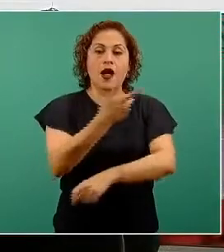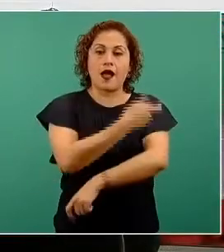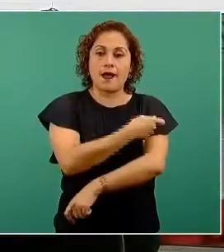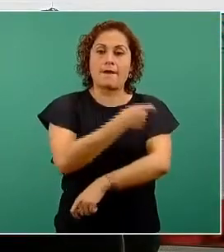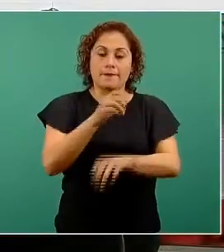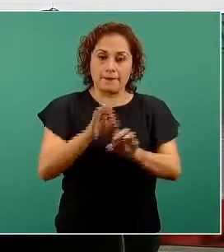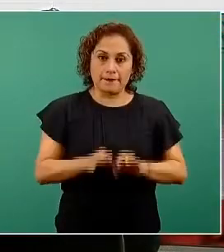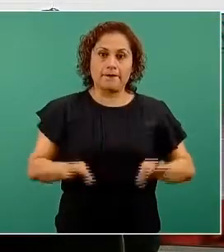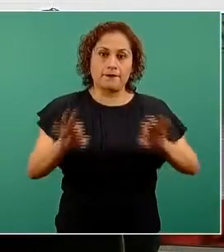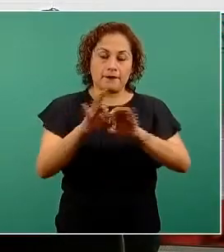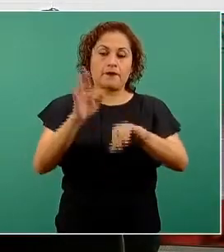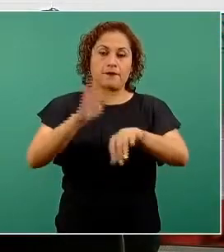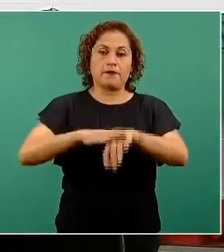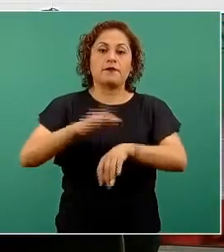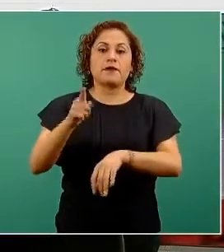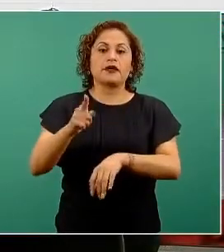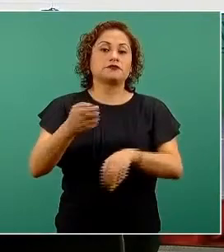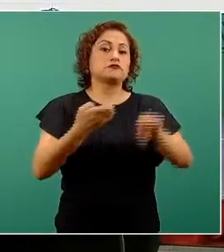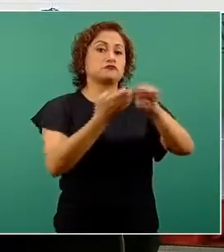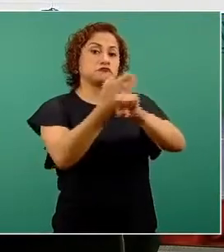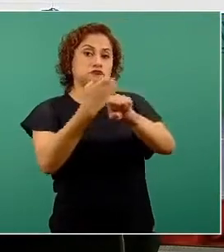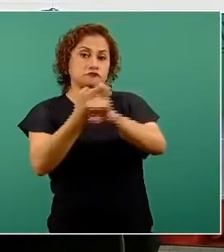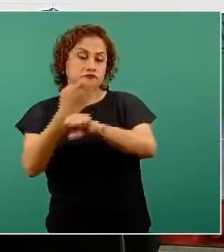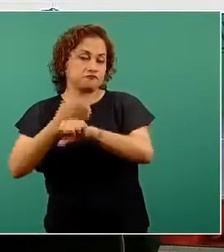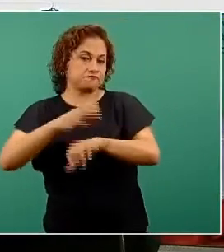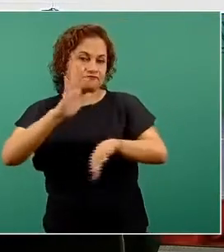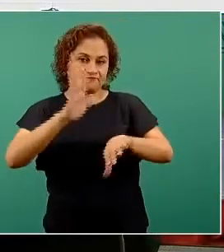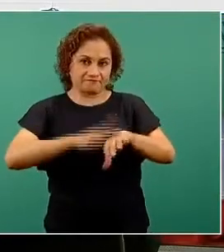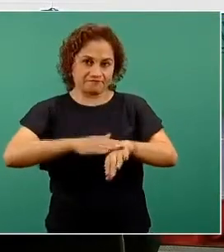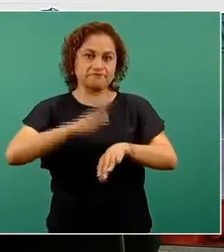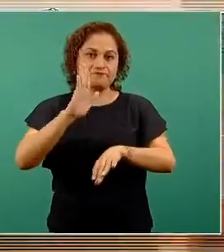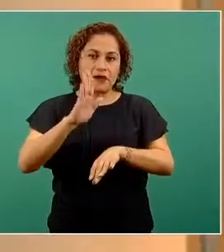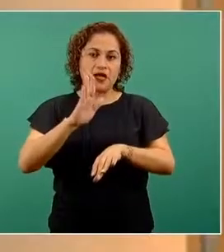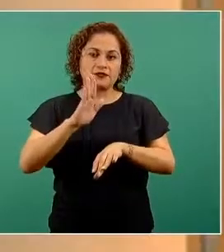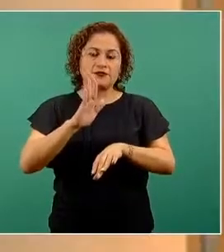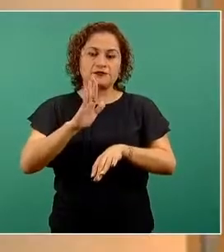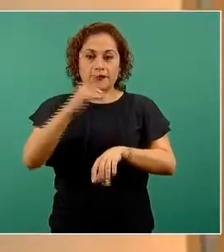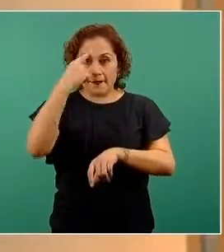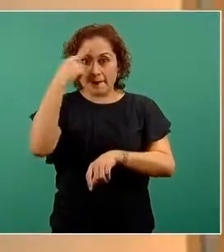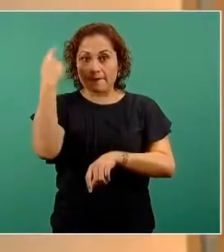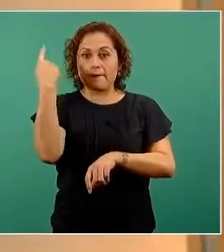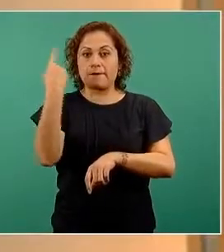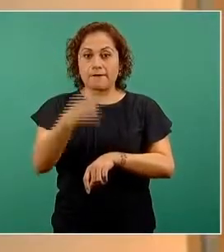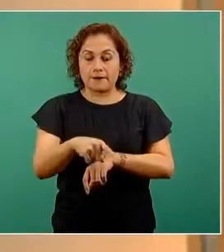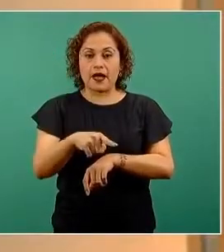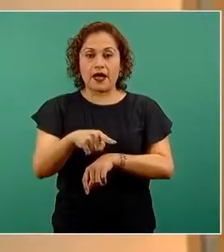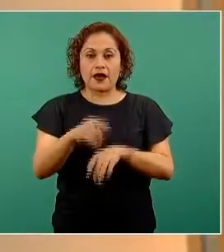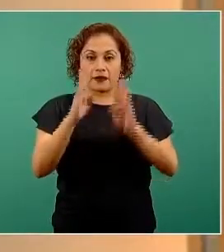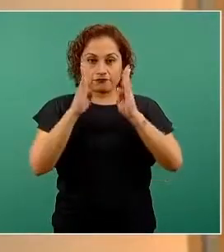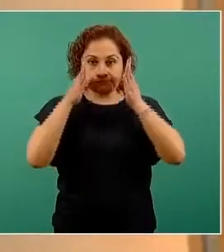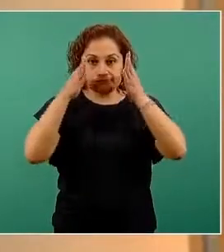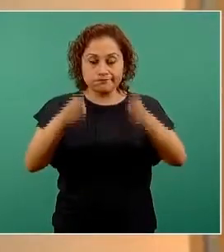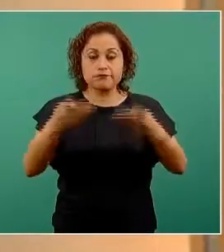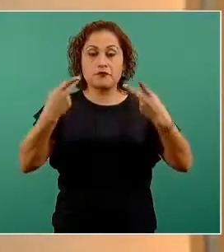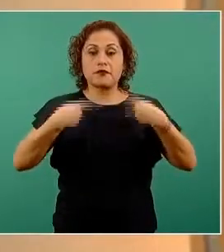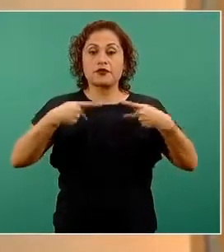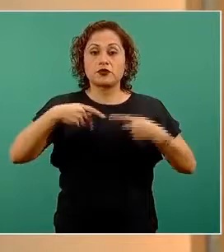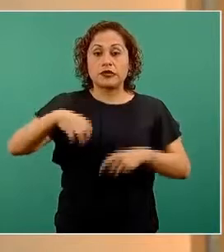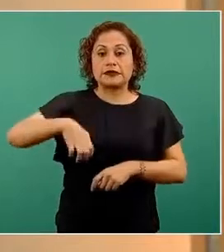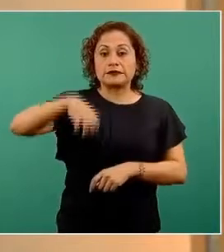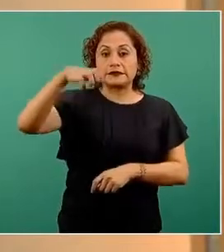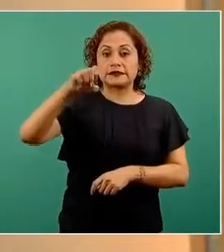la mitad de los municipios del país, ya hemos tenido cobertura de las personas adultas mayores de 60